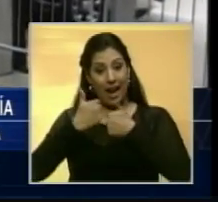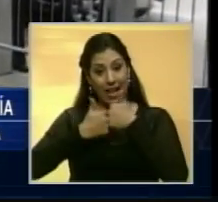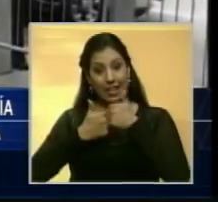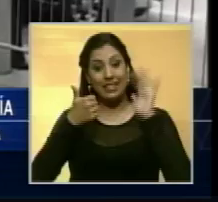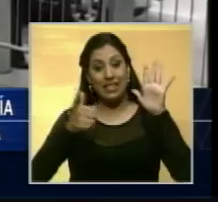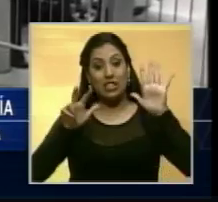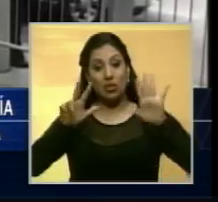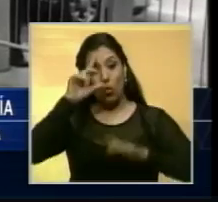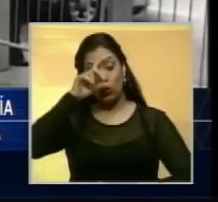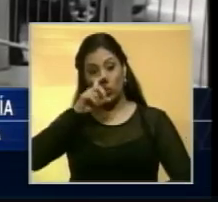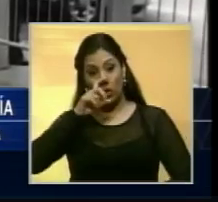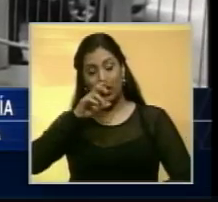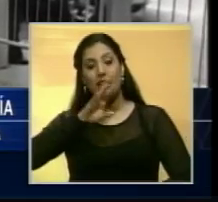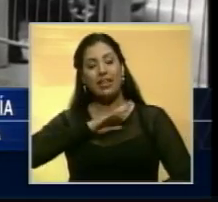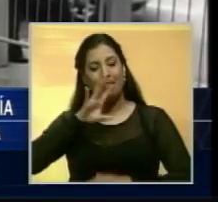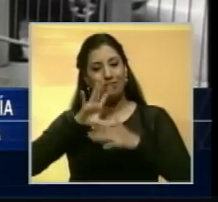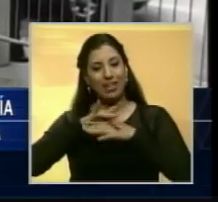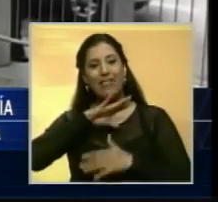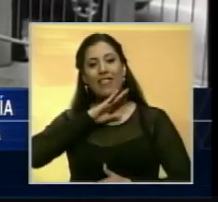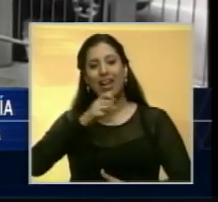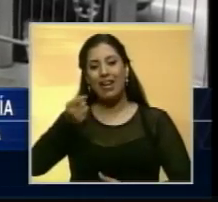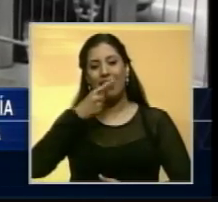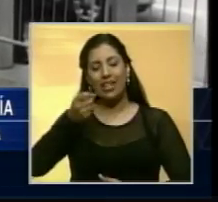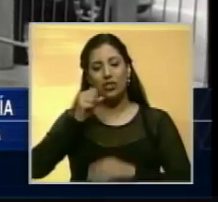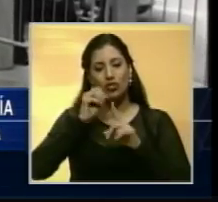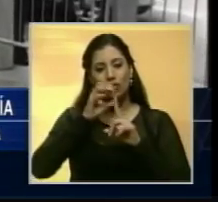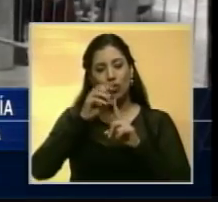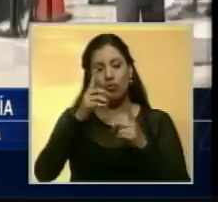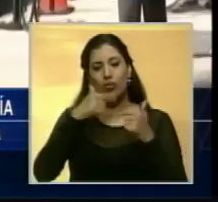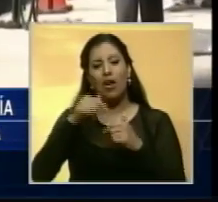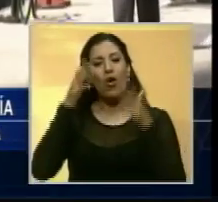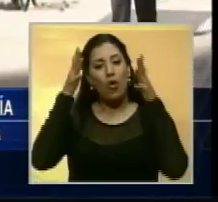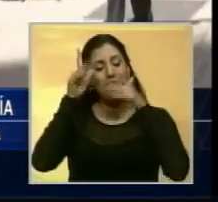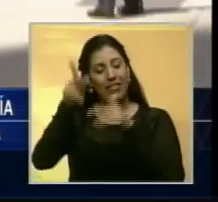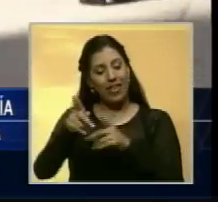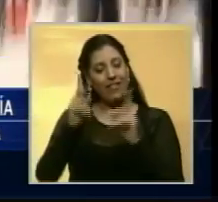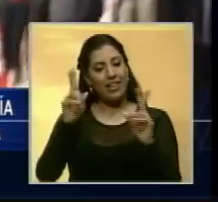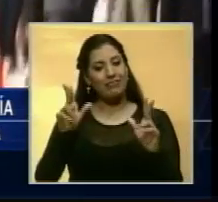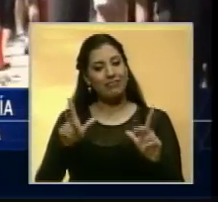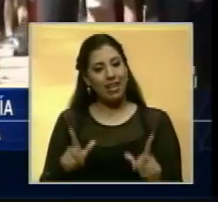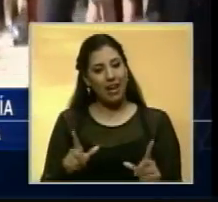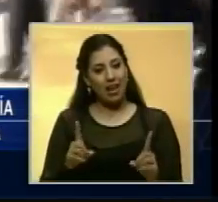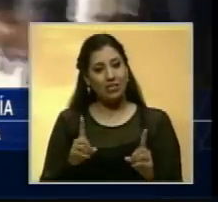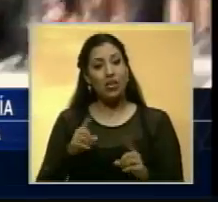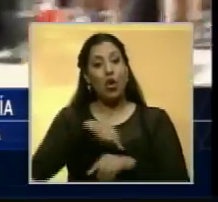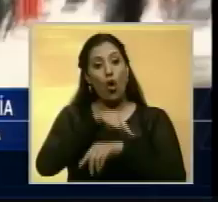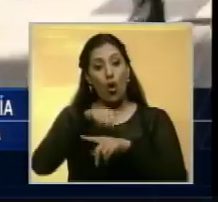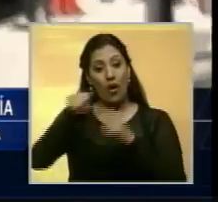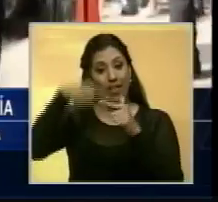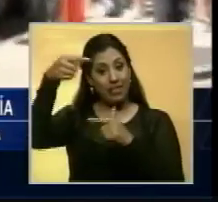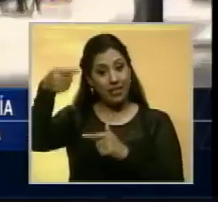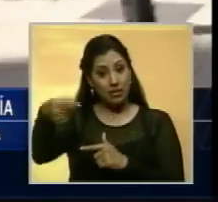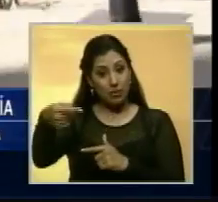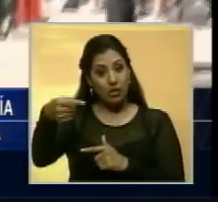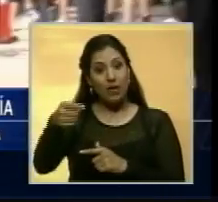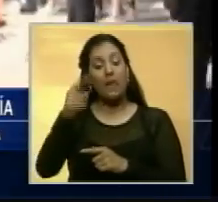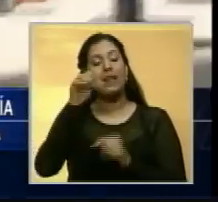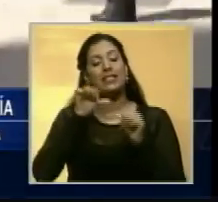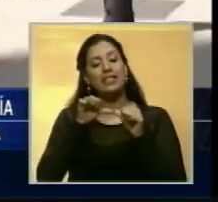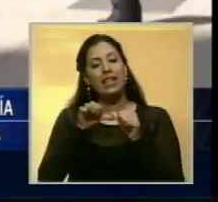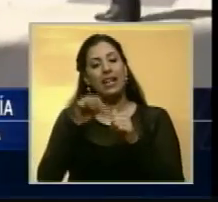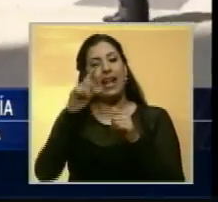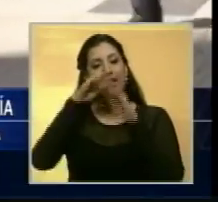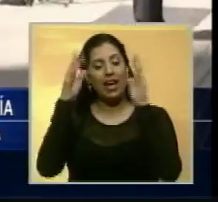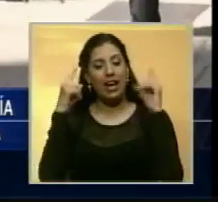de 68 años fue medicada con antibióticos y se le recomendó guardar descanso. Horas más tarde, y tras permanecer